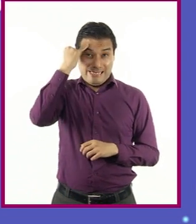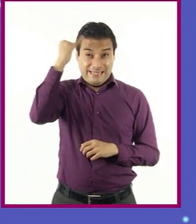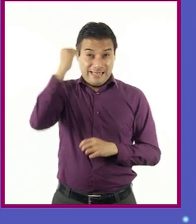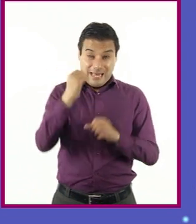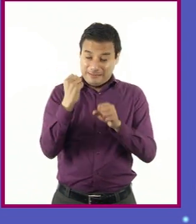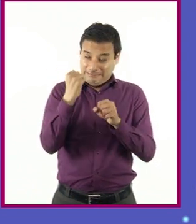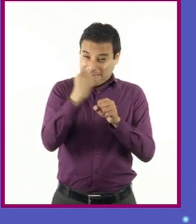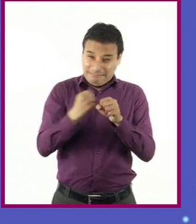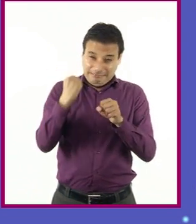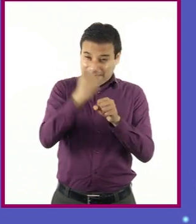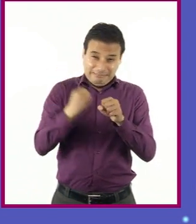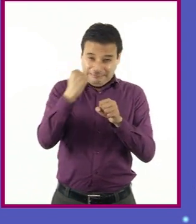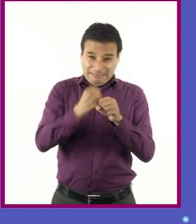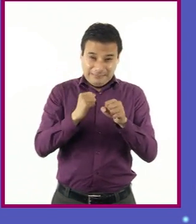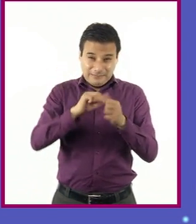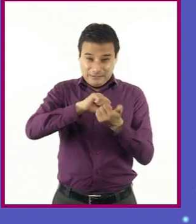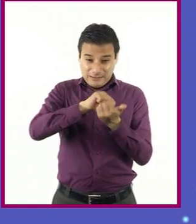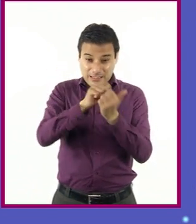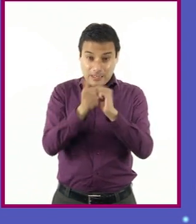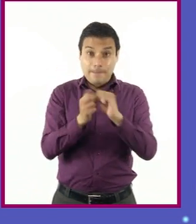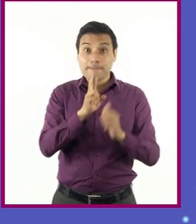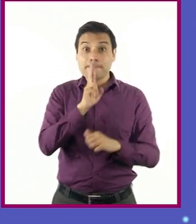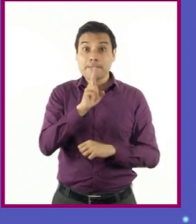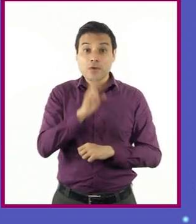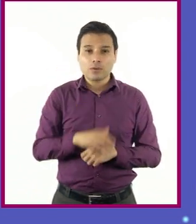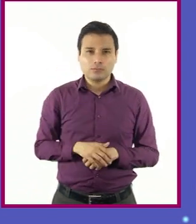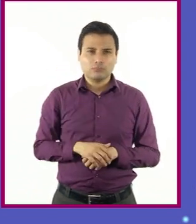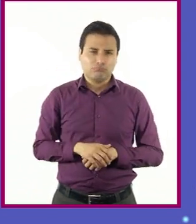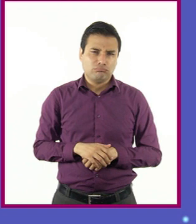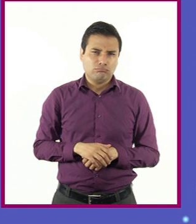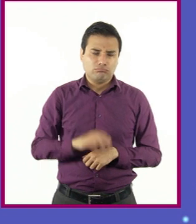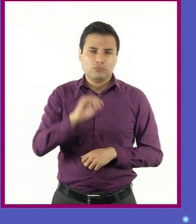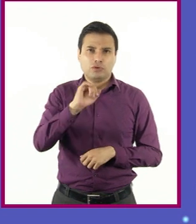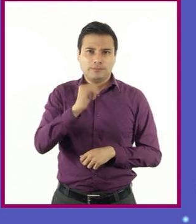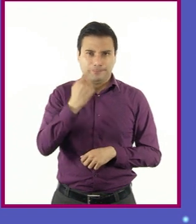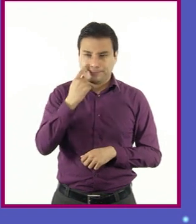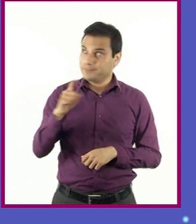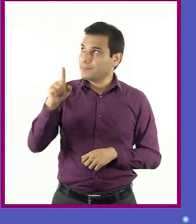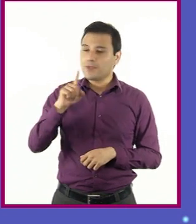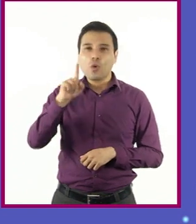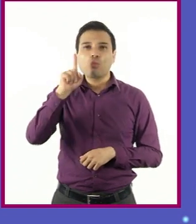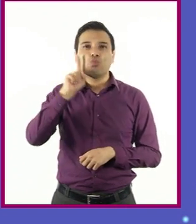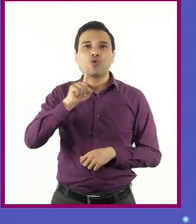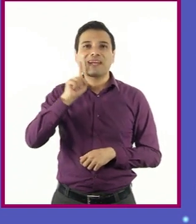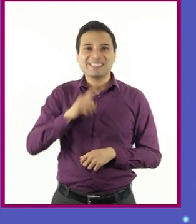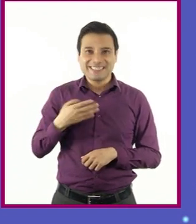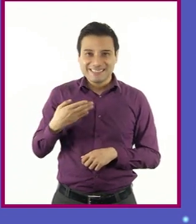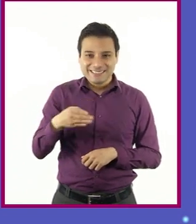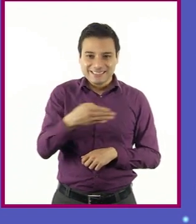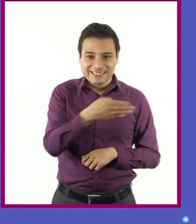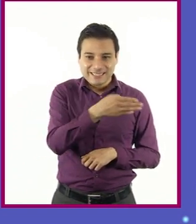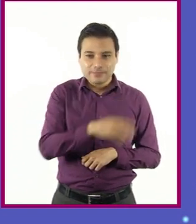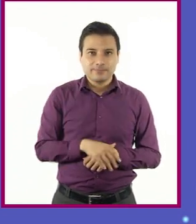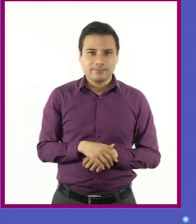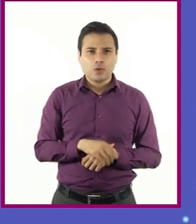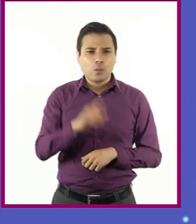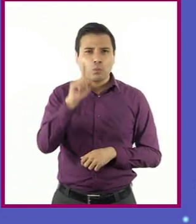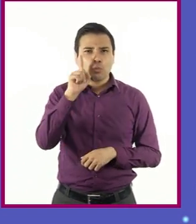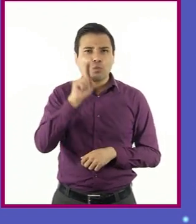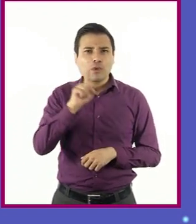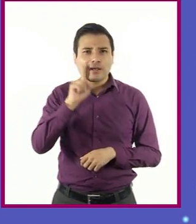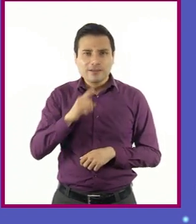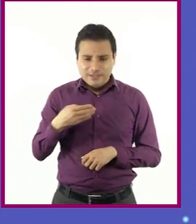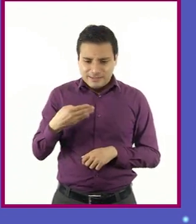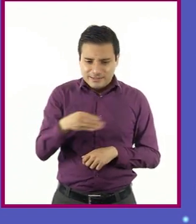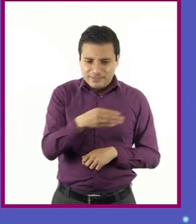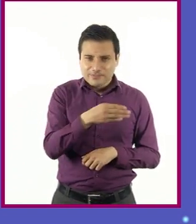ejemplos. Todos sabemos que las sirenas son mujeres mitad pez, mitad humanas. Pero, ¿qué tipo de pez? Si lo